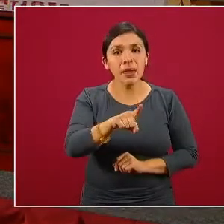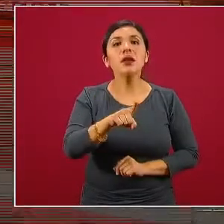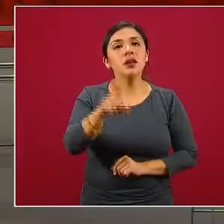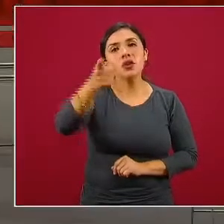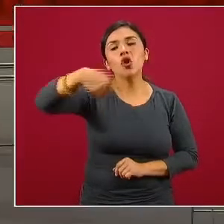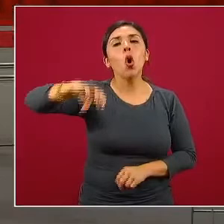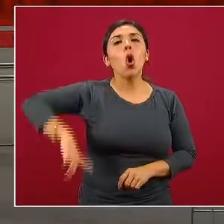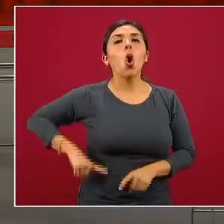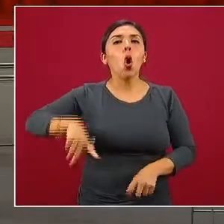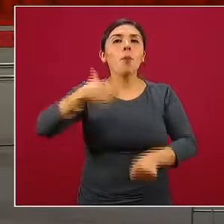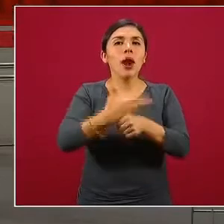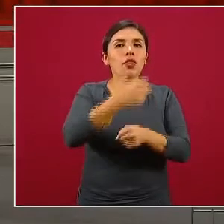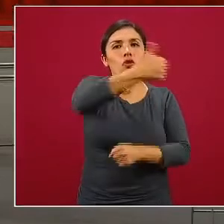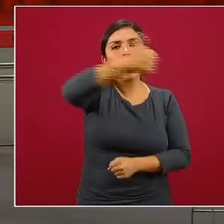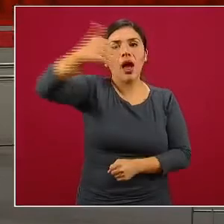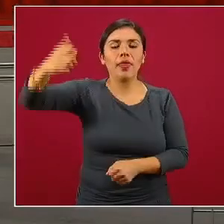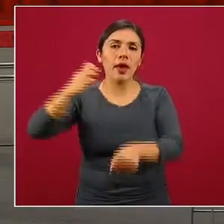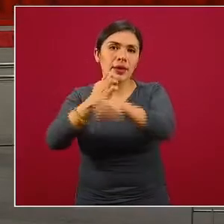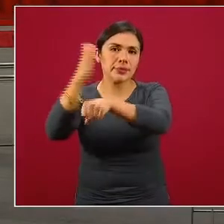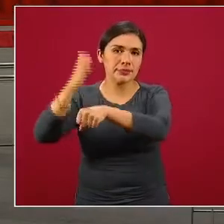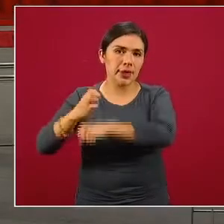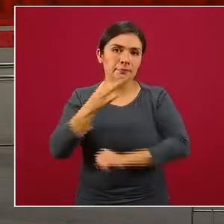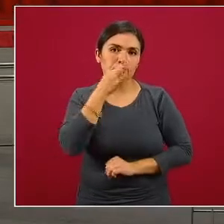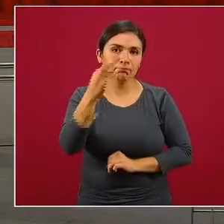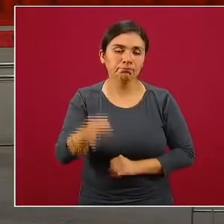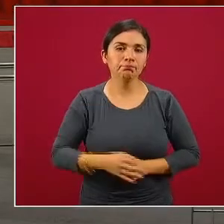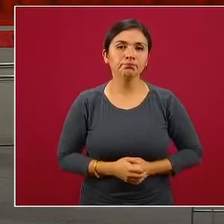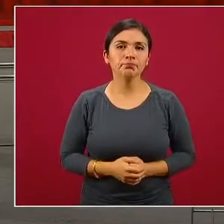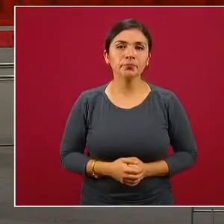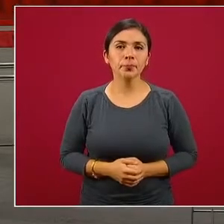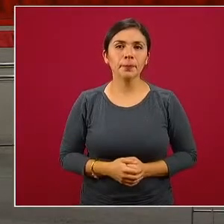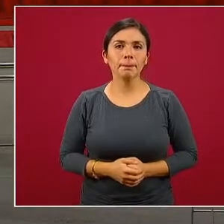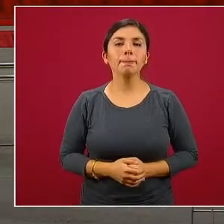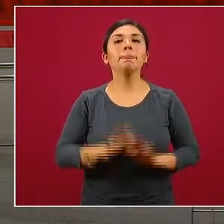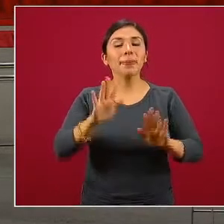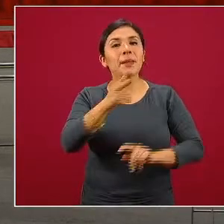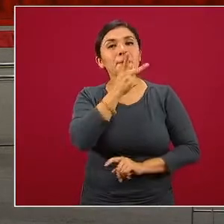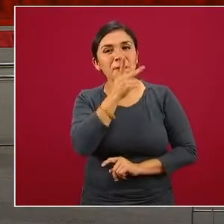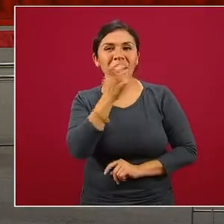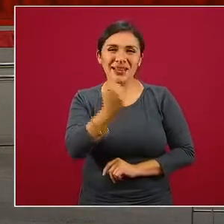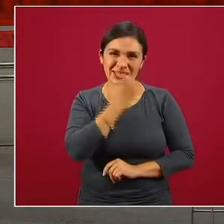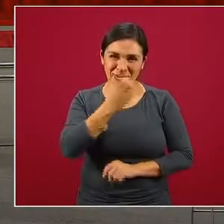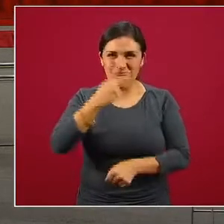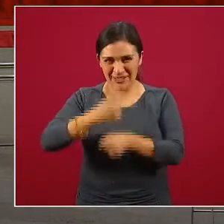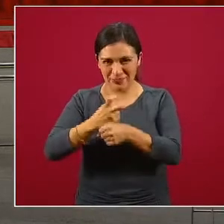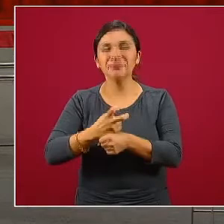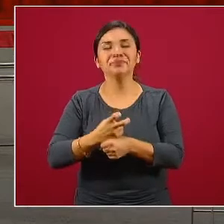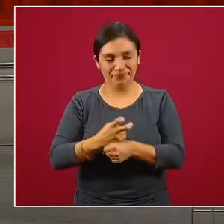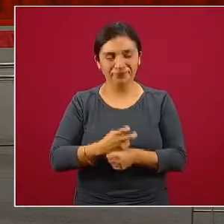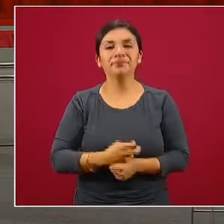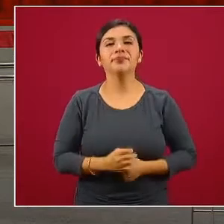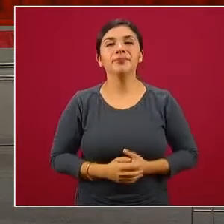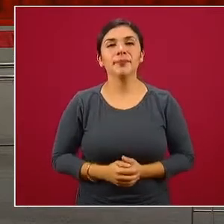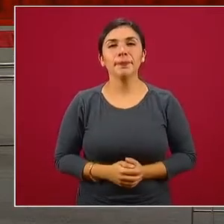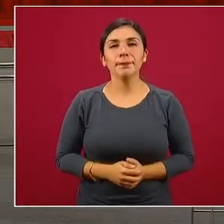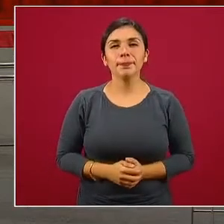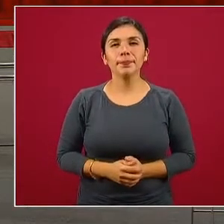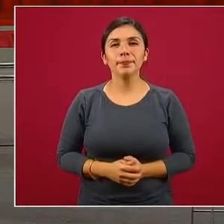los gobernadores respectivos donde están estos municipios. Papás y escuelas, y mamás también y escuelas.